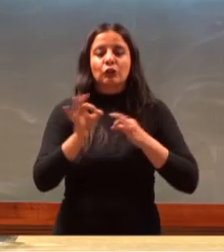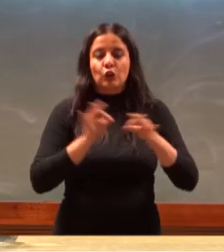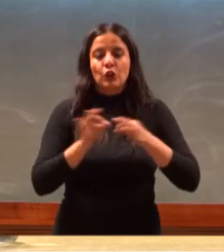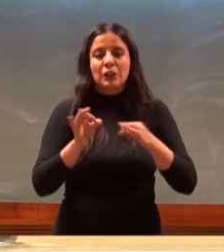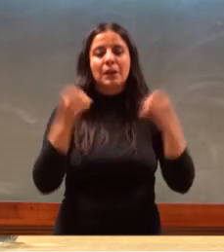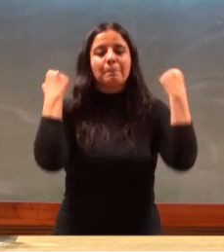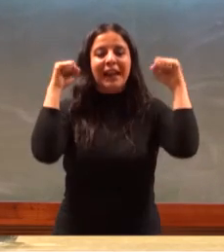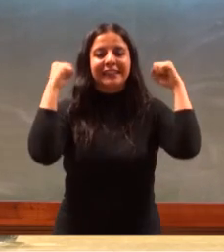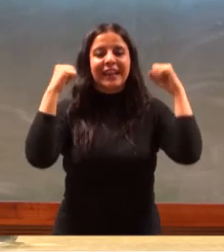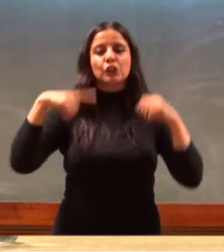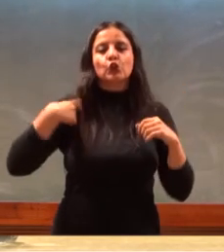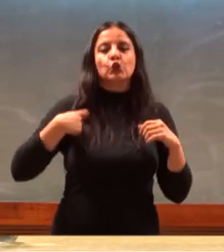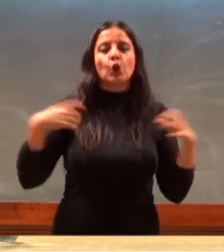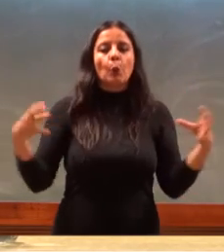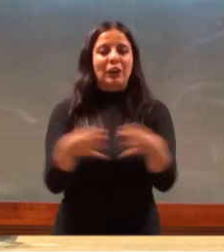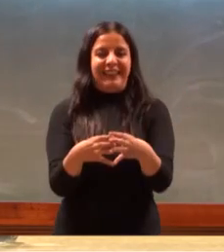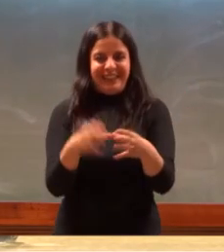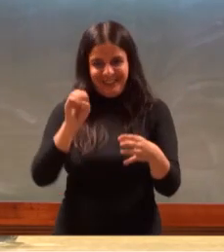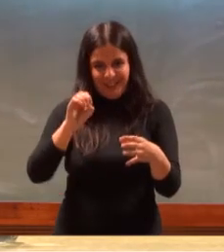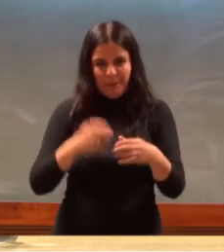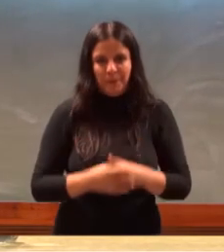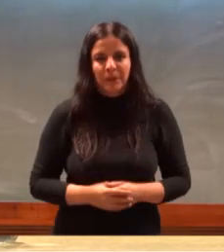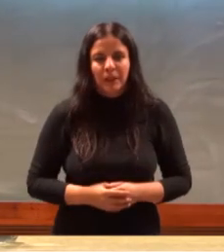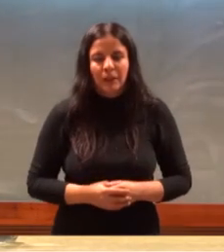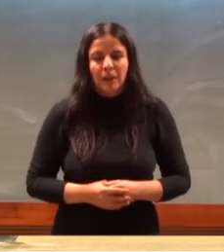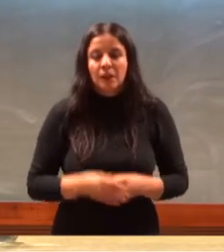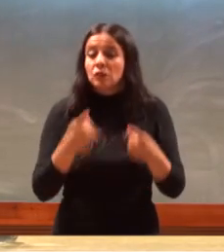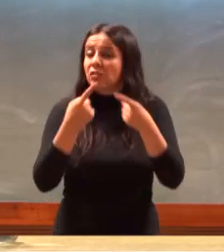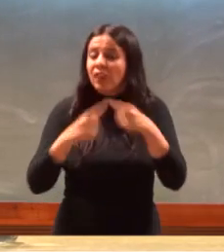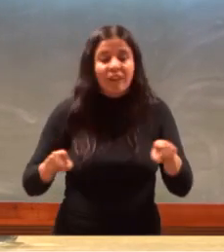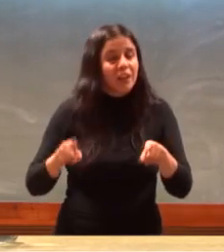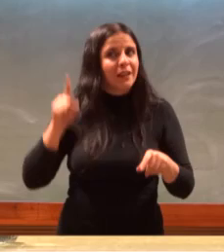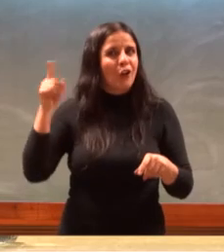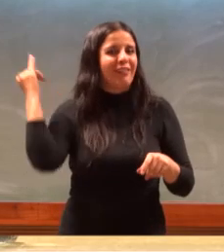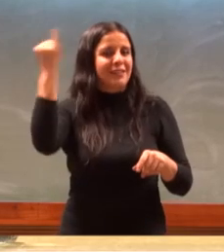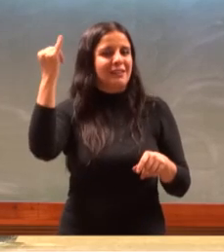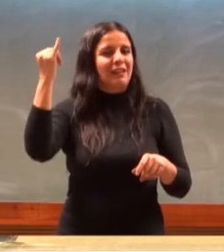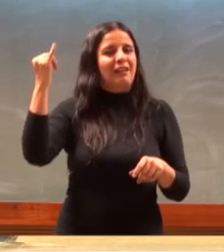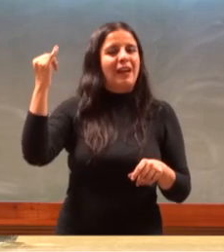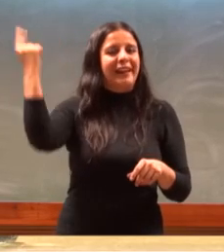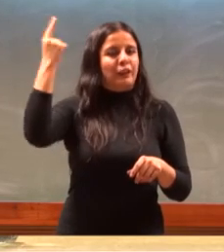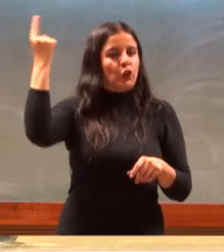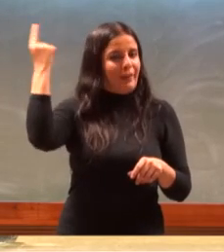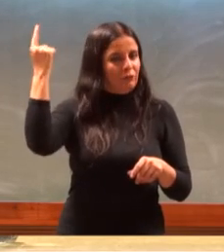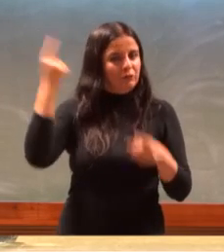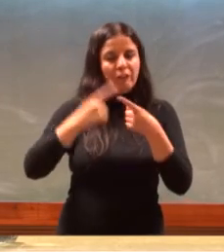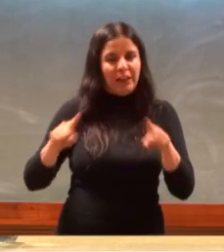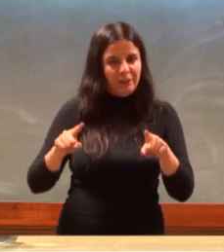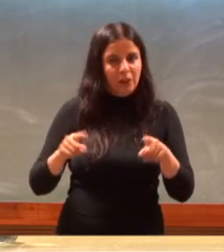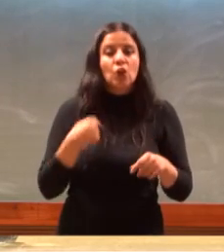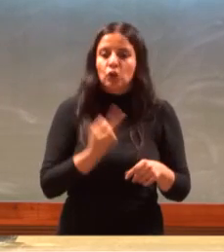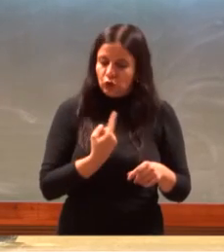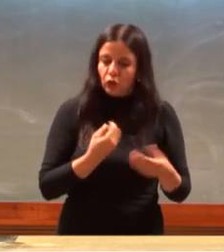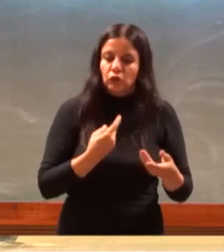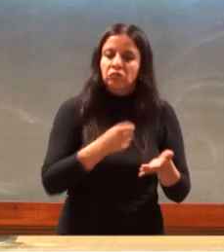fuertemente del compromiso social estudiantil que planteó el rectorado Y en este sentido la facultad Tuvo una posición crítica incluso elaborando documentos al